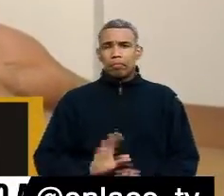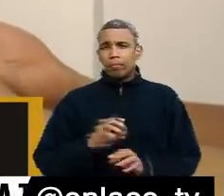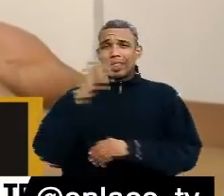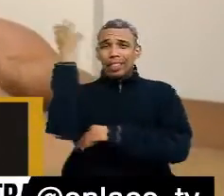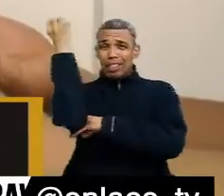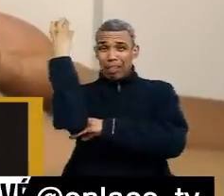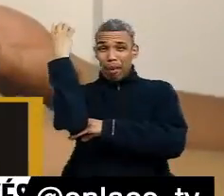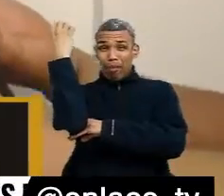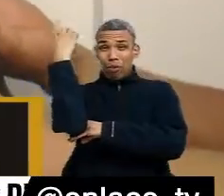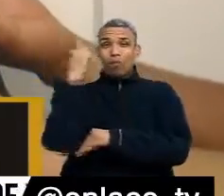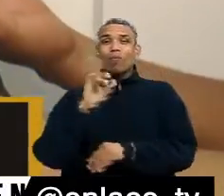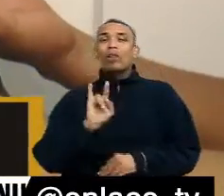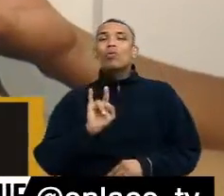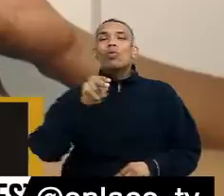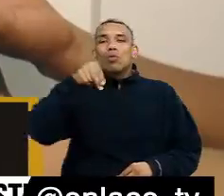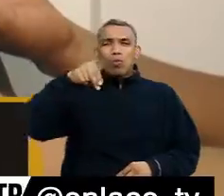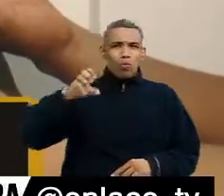llaman.